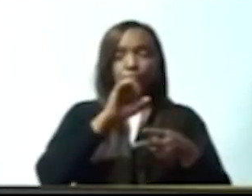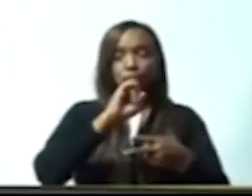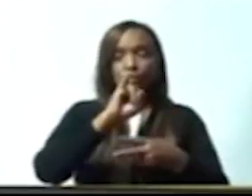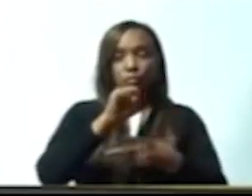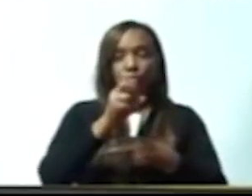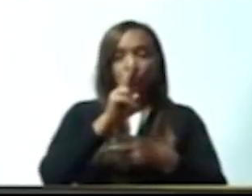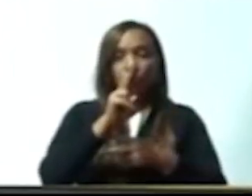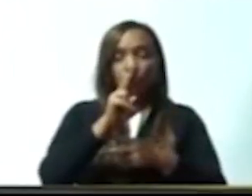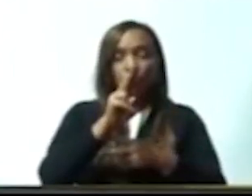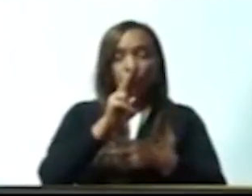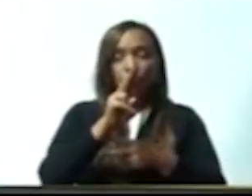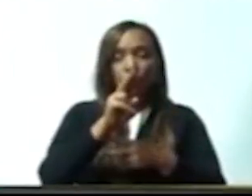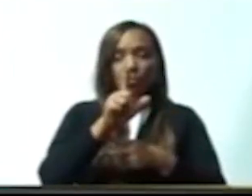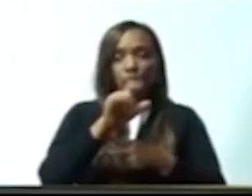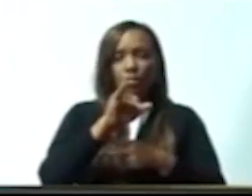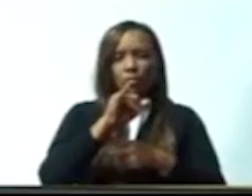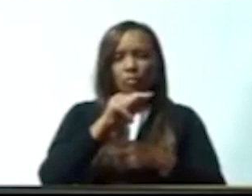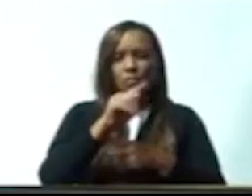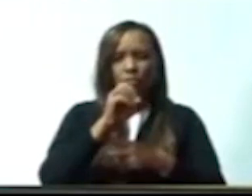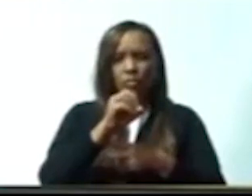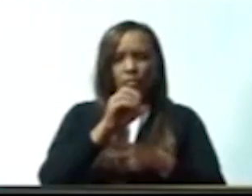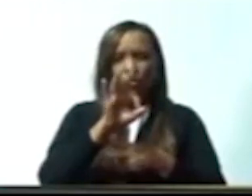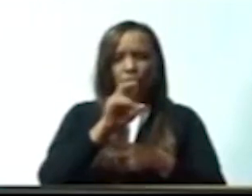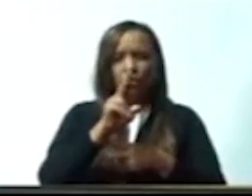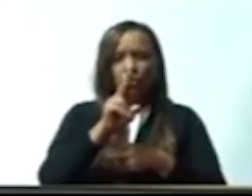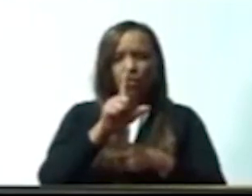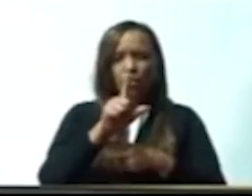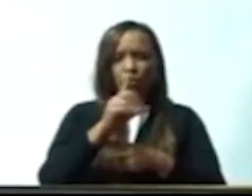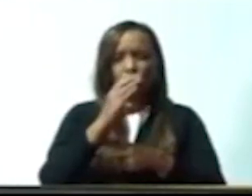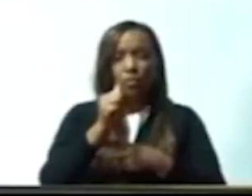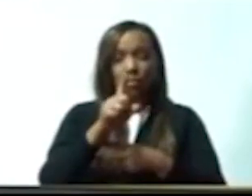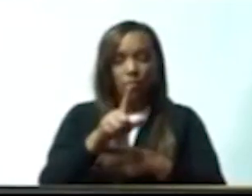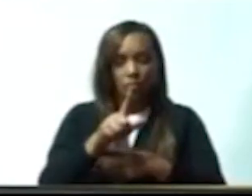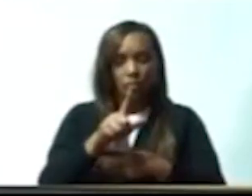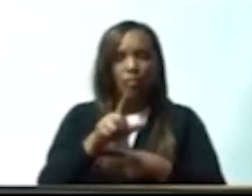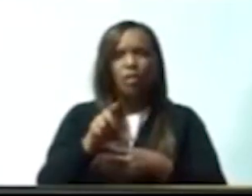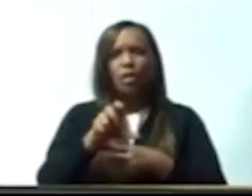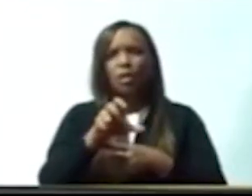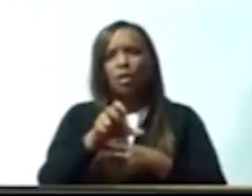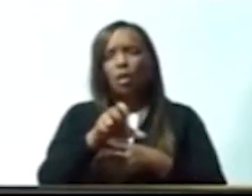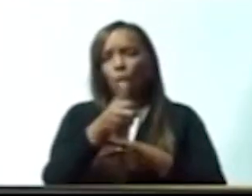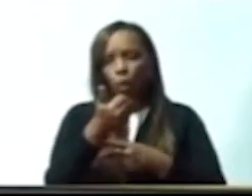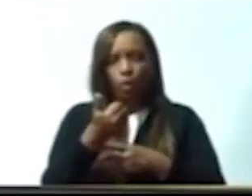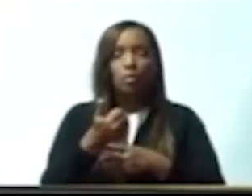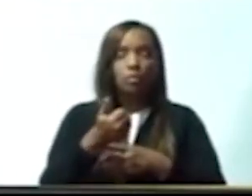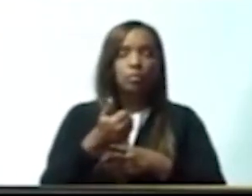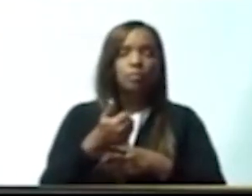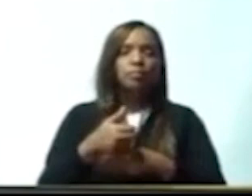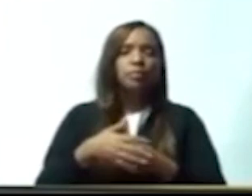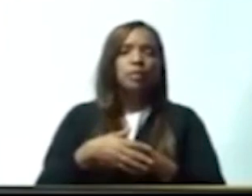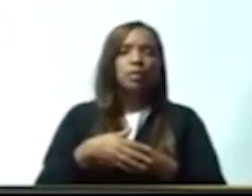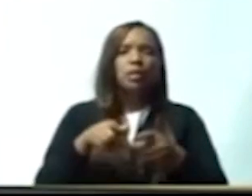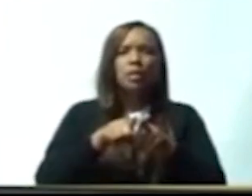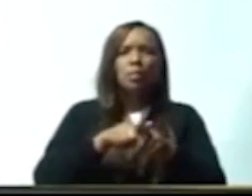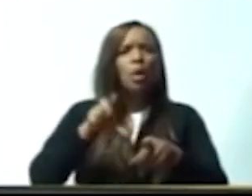todas las autoridades de la provincia Peravia y el país. Pero quiero también hacer un llamado